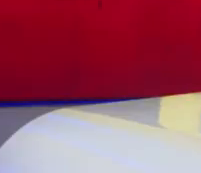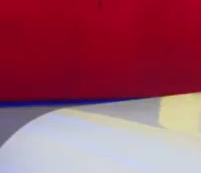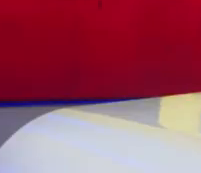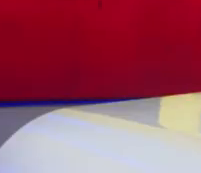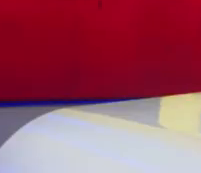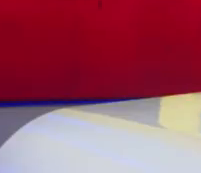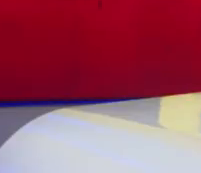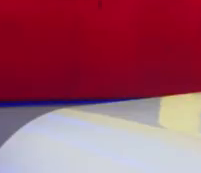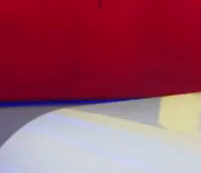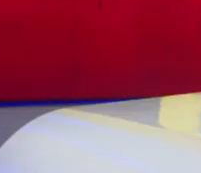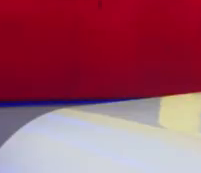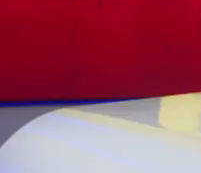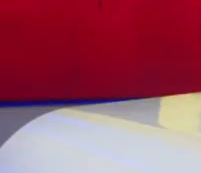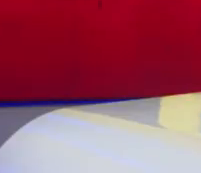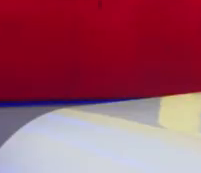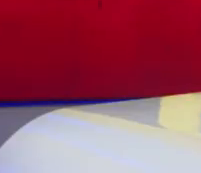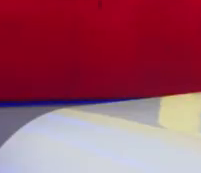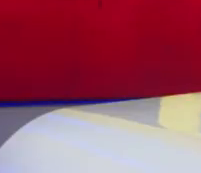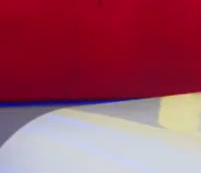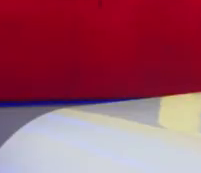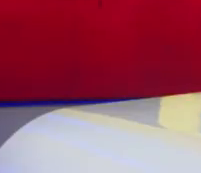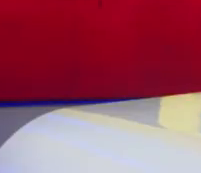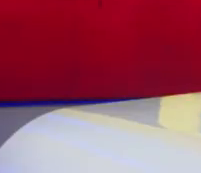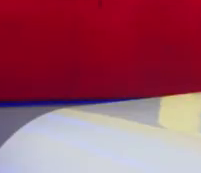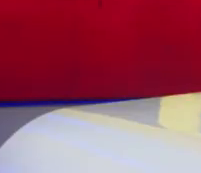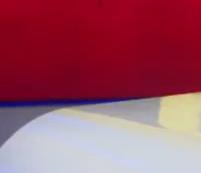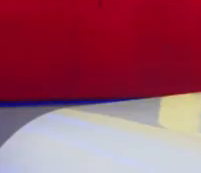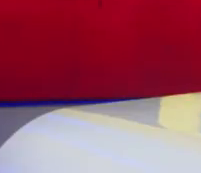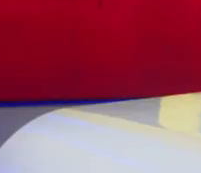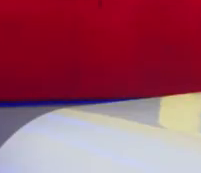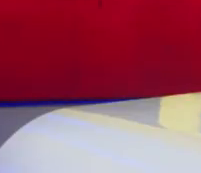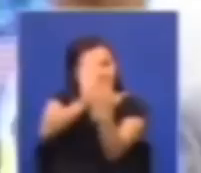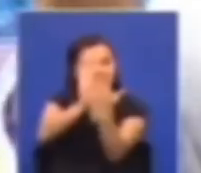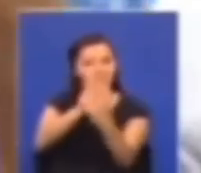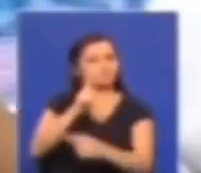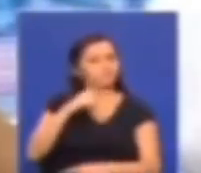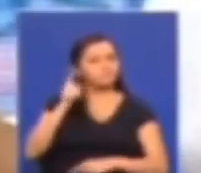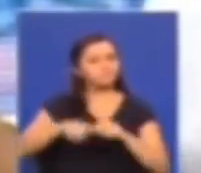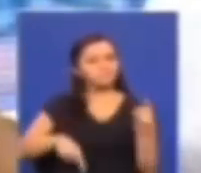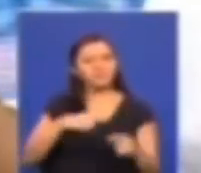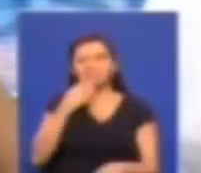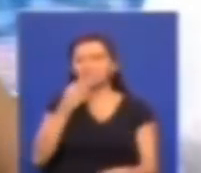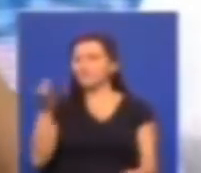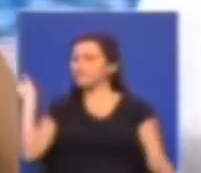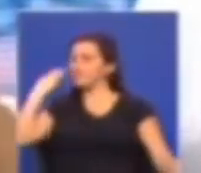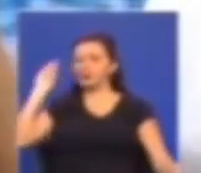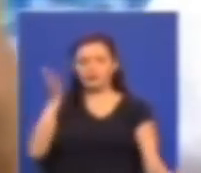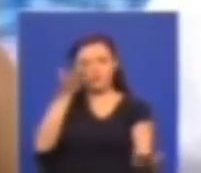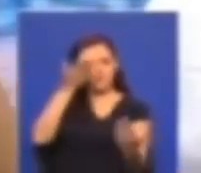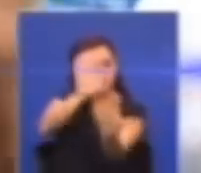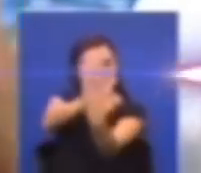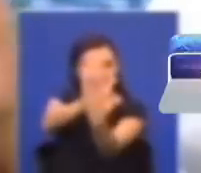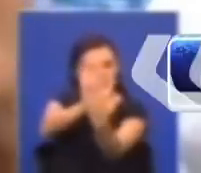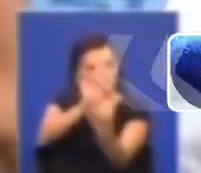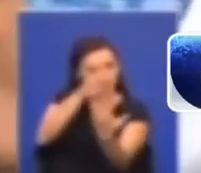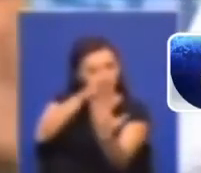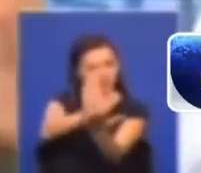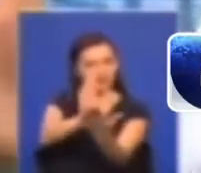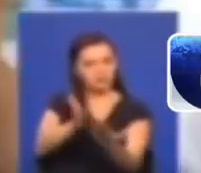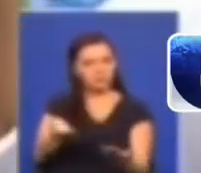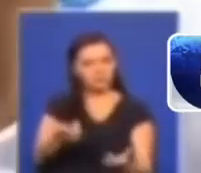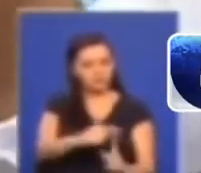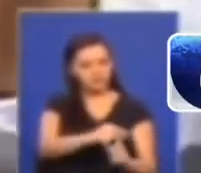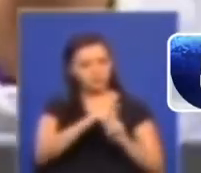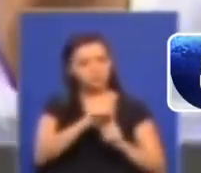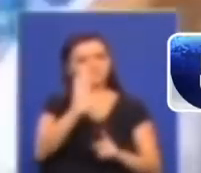cómico lo criticara y en un video se convirtiera en sensación de internet. Vamos a ver si siguen siendo... El presidente Rafael Correa está